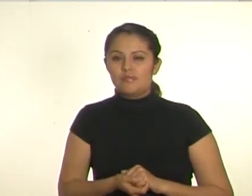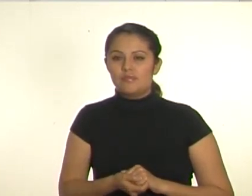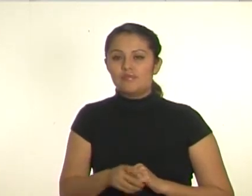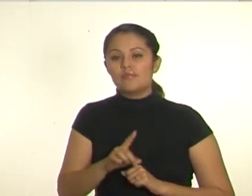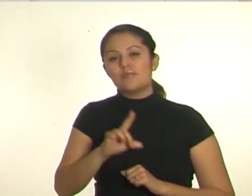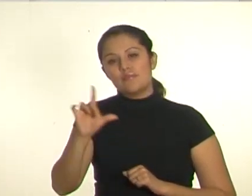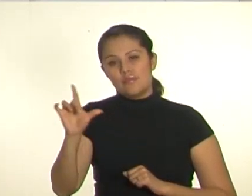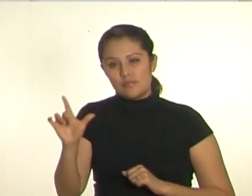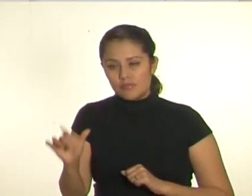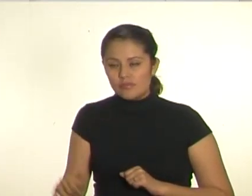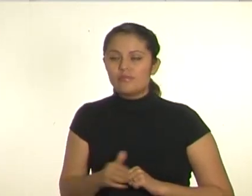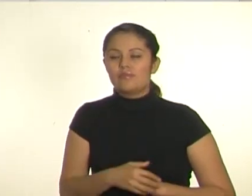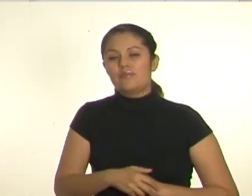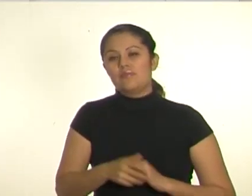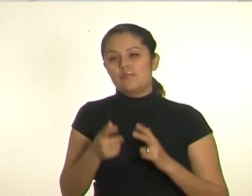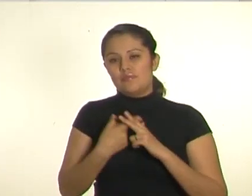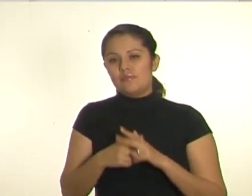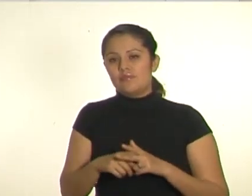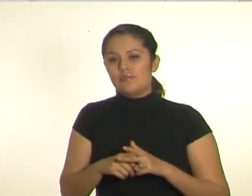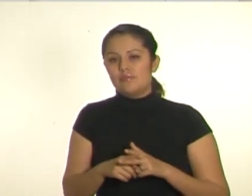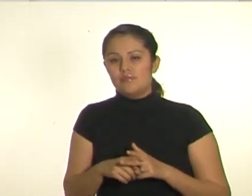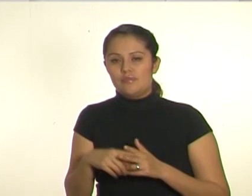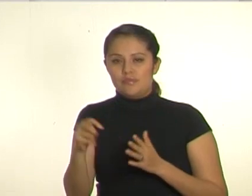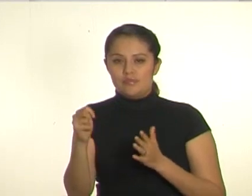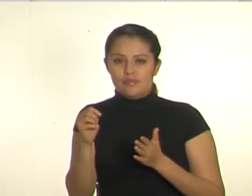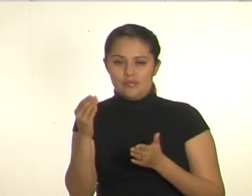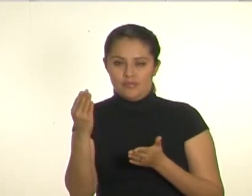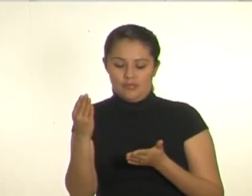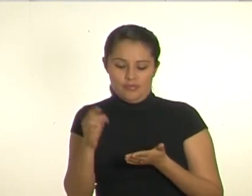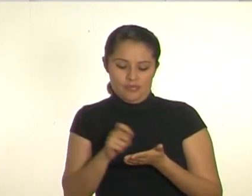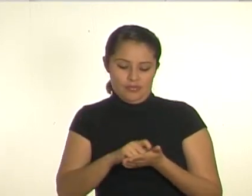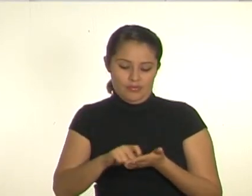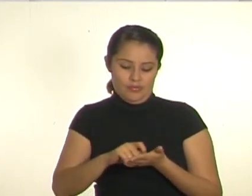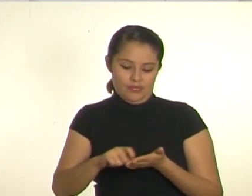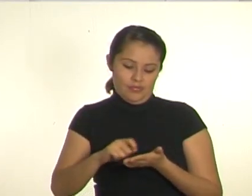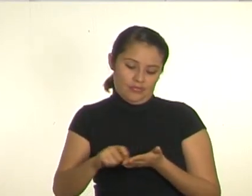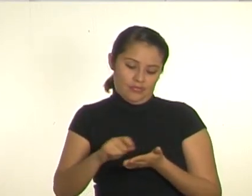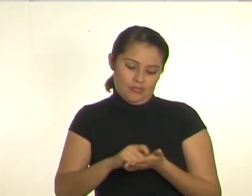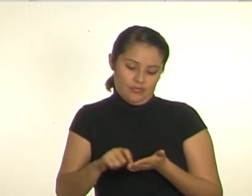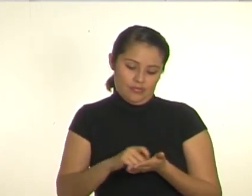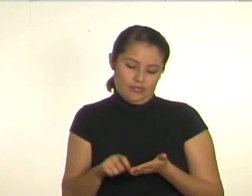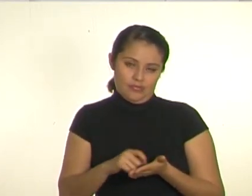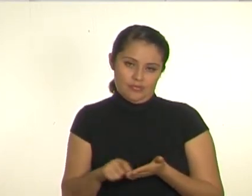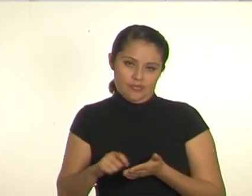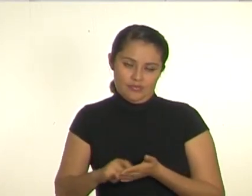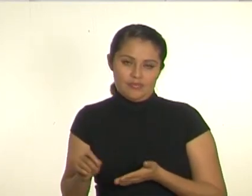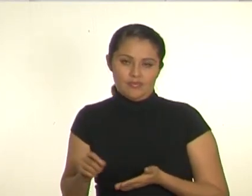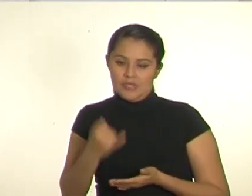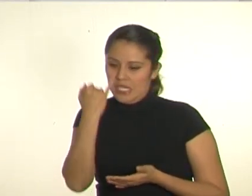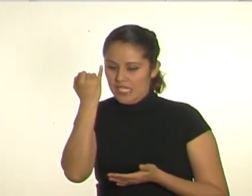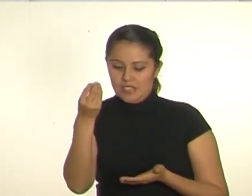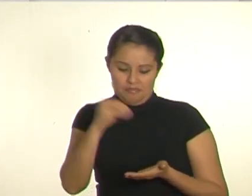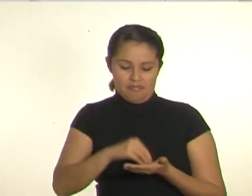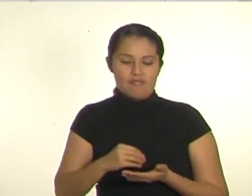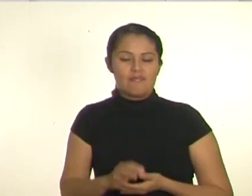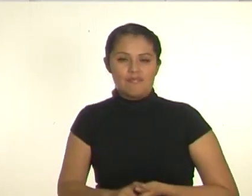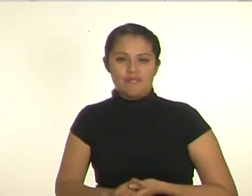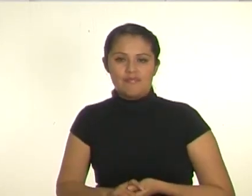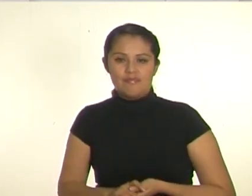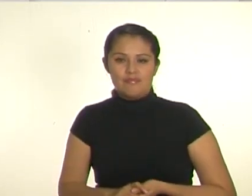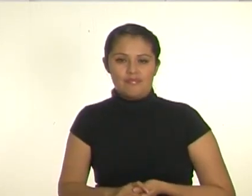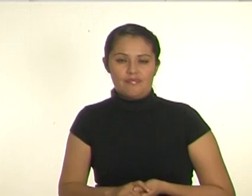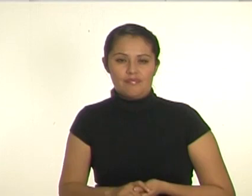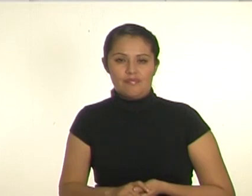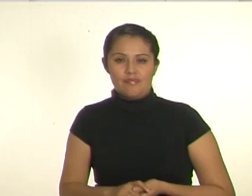Después vamos a tener el texto o la idea. Y después de que ponemos las